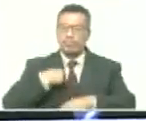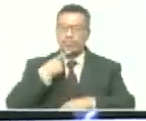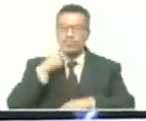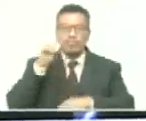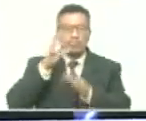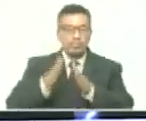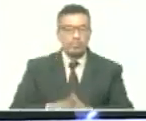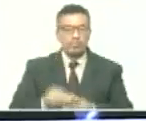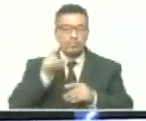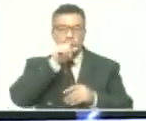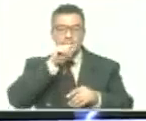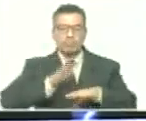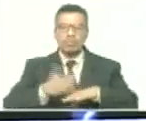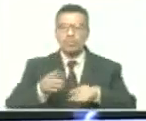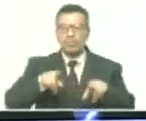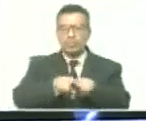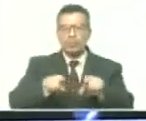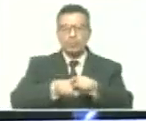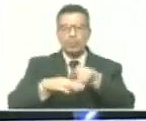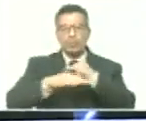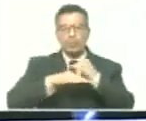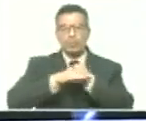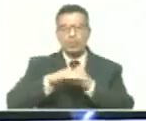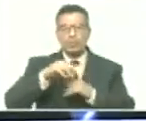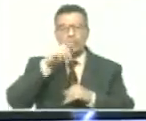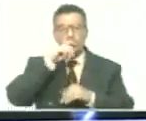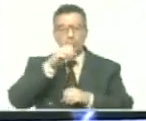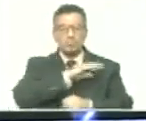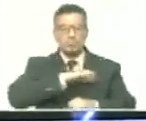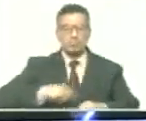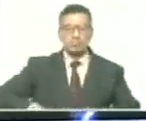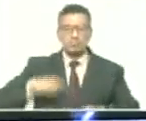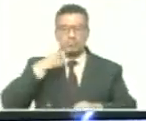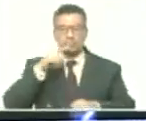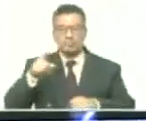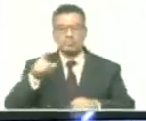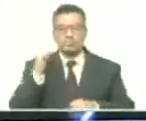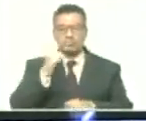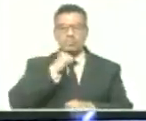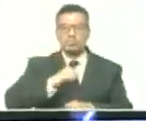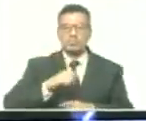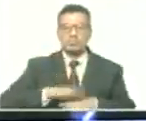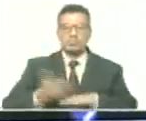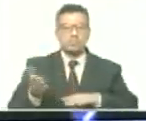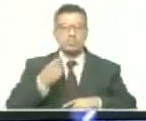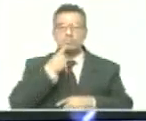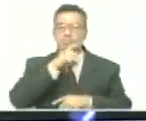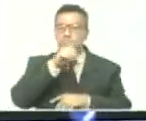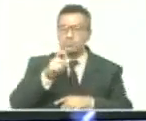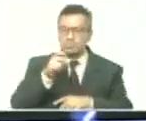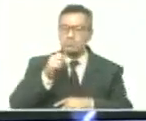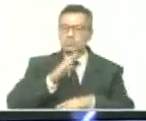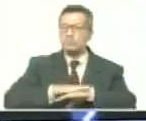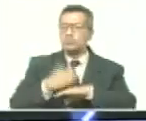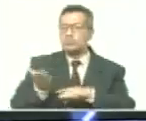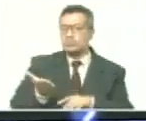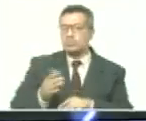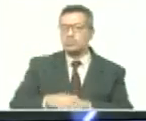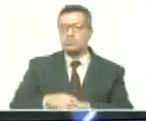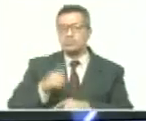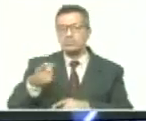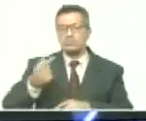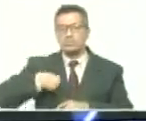en redes sociales? ¿Por qué no hacen lo mismo con Maduro? Y aquí no estamos haciendo, obviamente, apología de su asesinato, pero es una pregunta válida, porque además, si